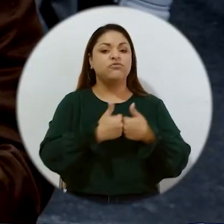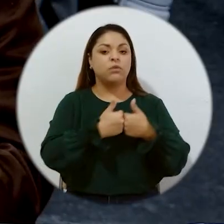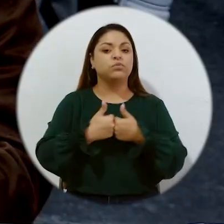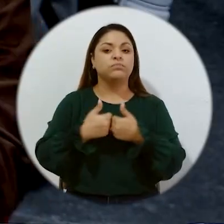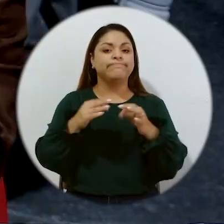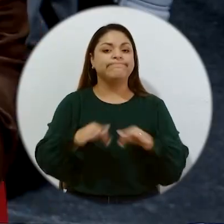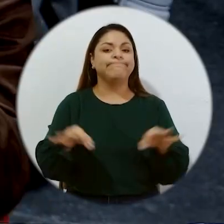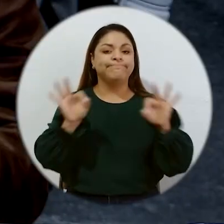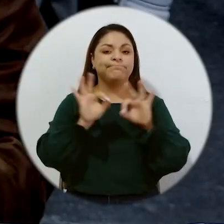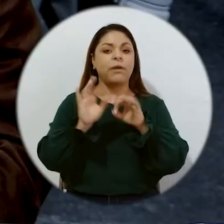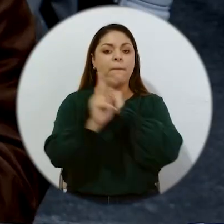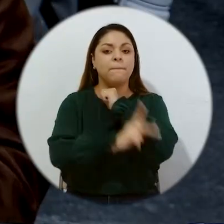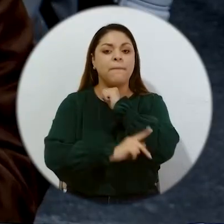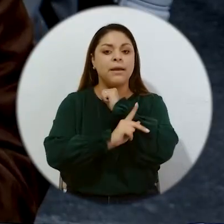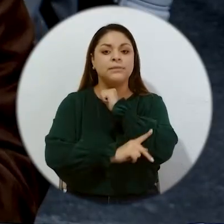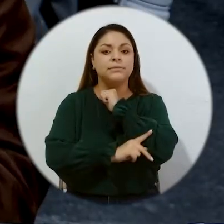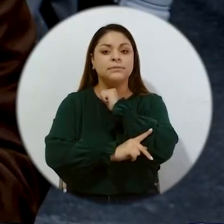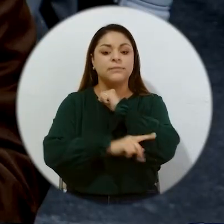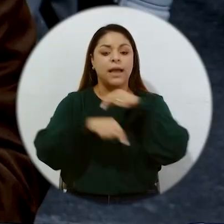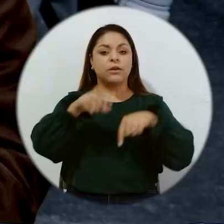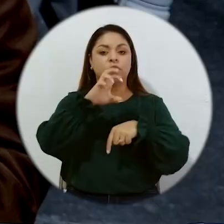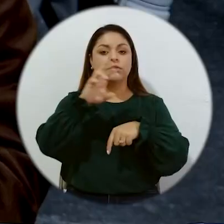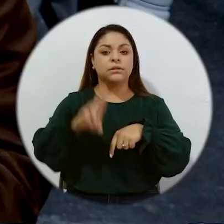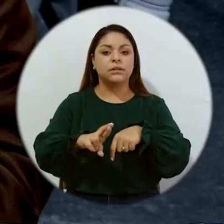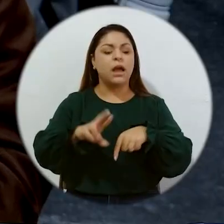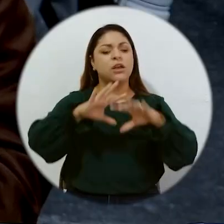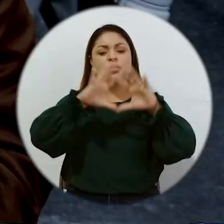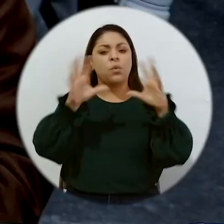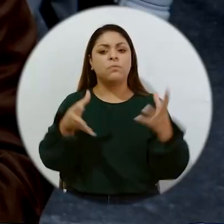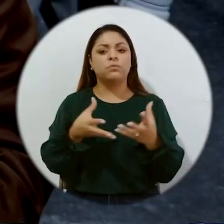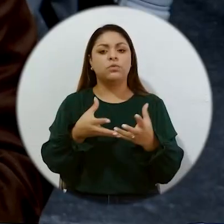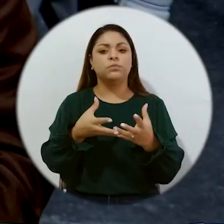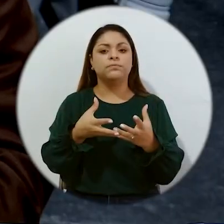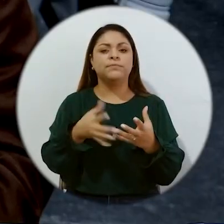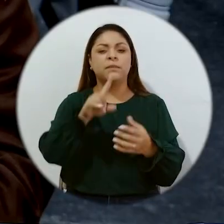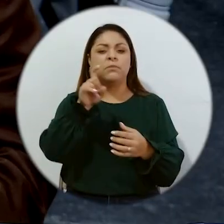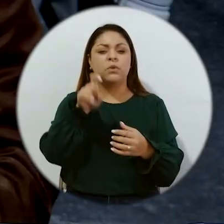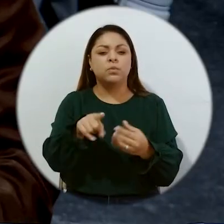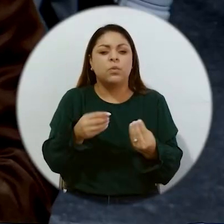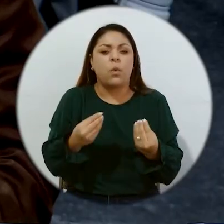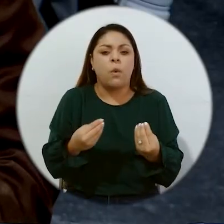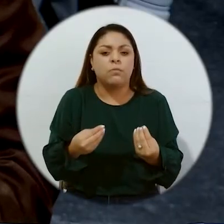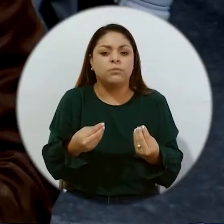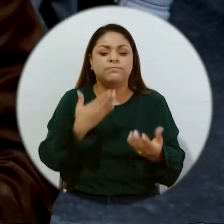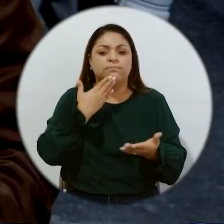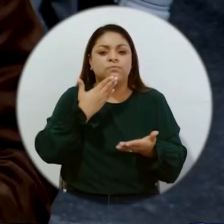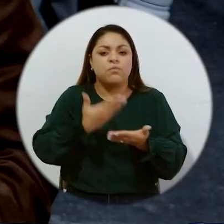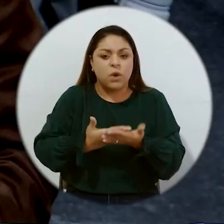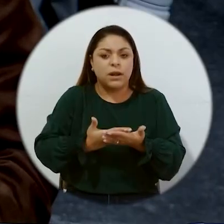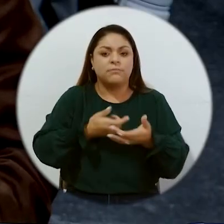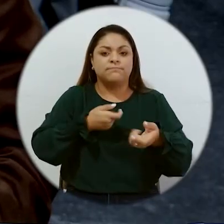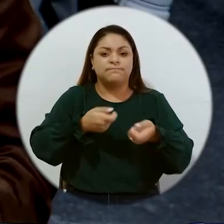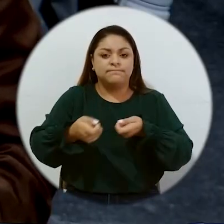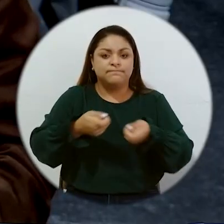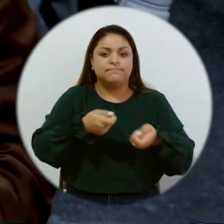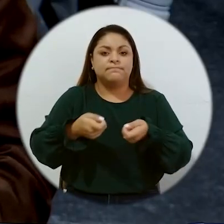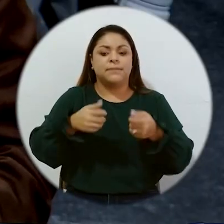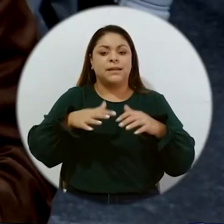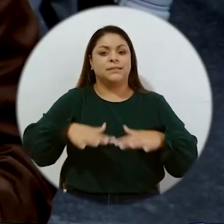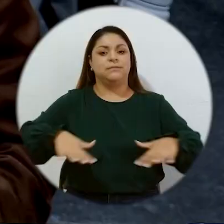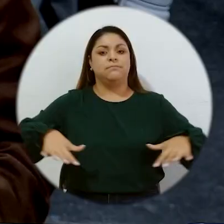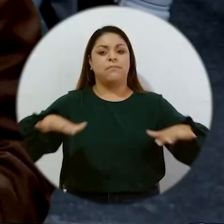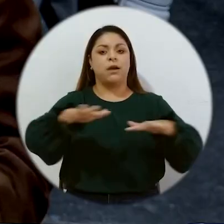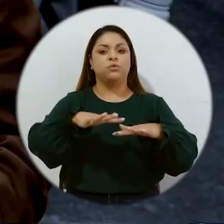para el país y para todos los países del mundo. Sí. ¿Cómo hacemos una buena gobernanza del